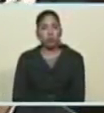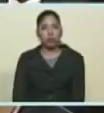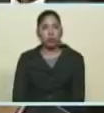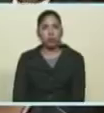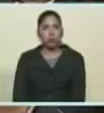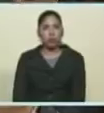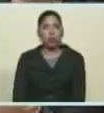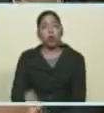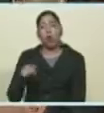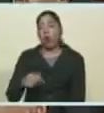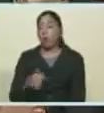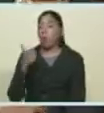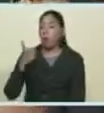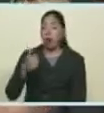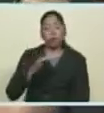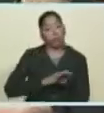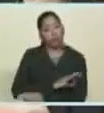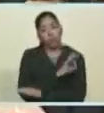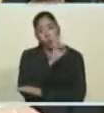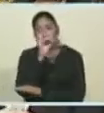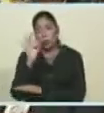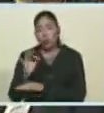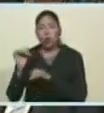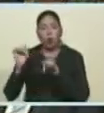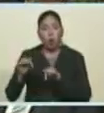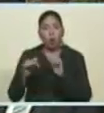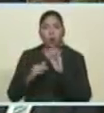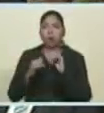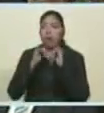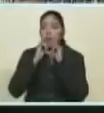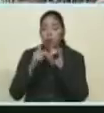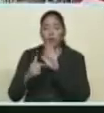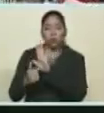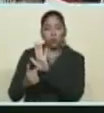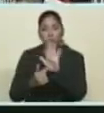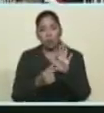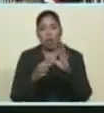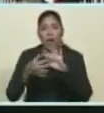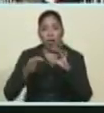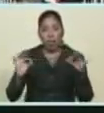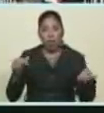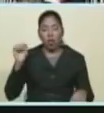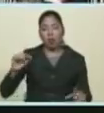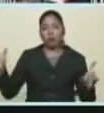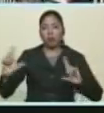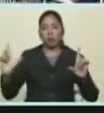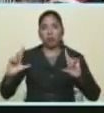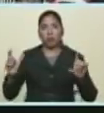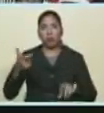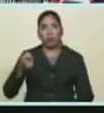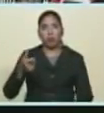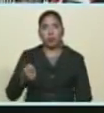Una buena jornada que hemos transmitido en cadena nacional de radio y televisión,